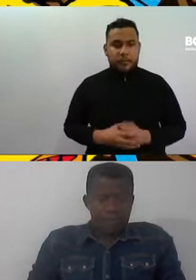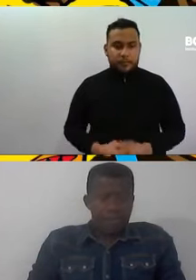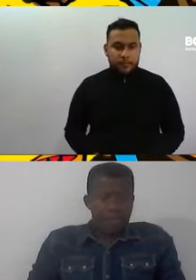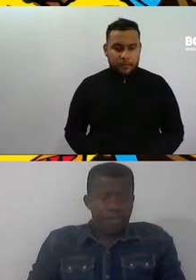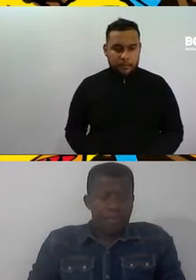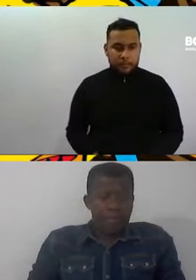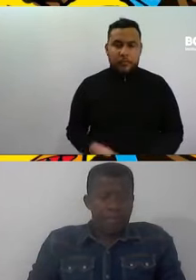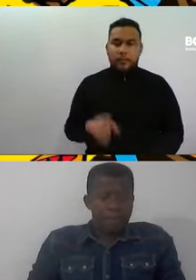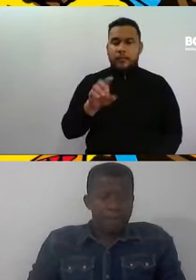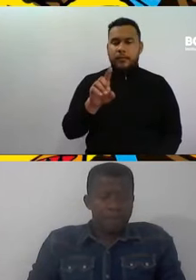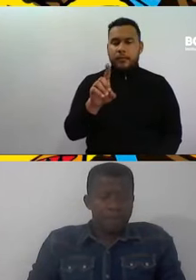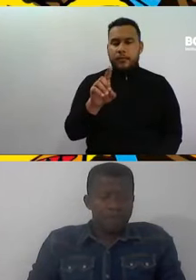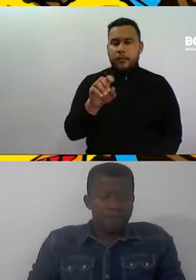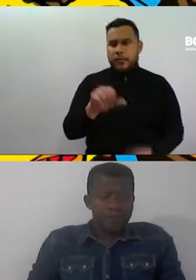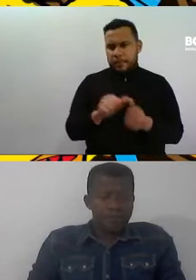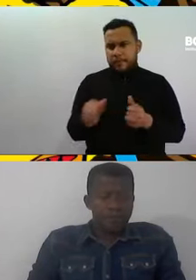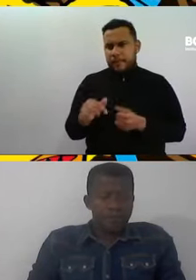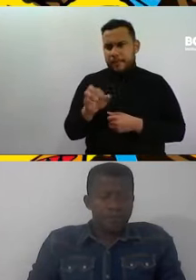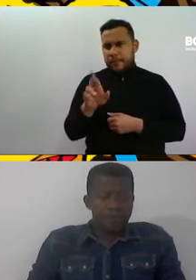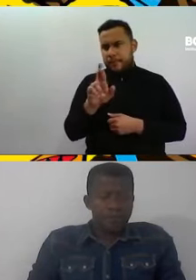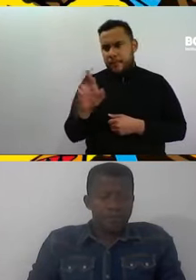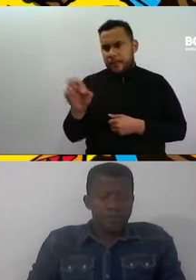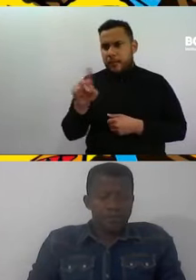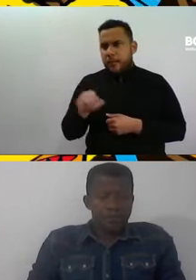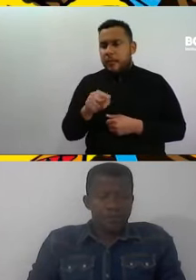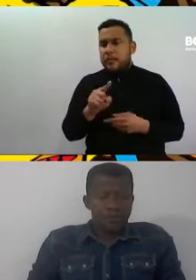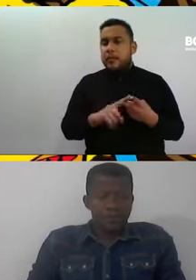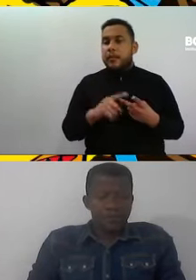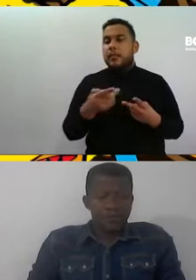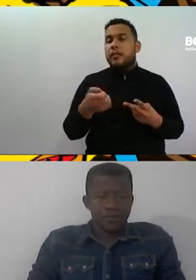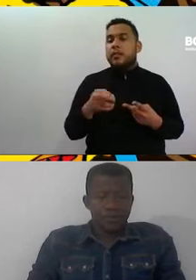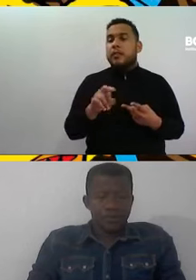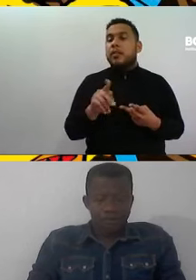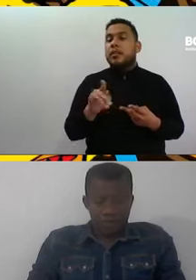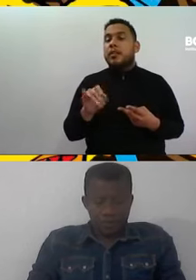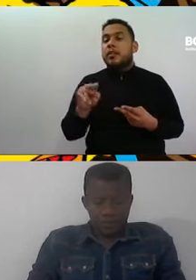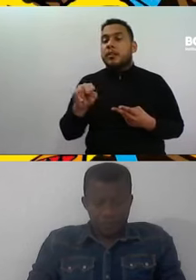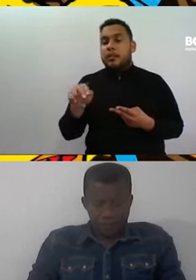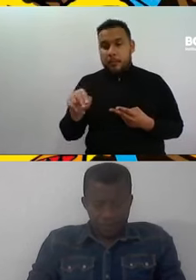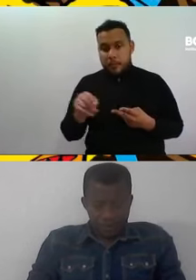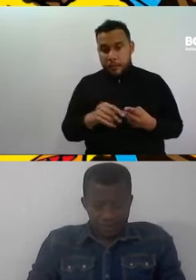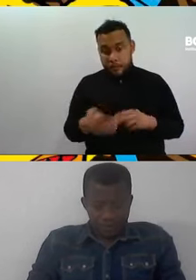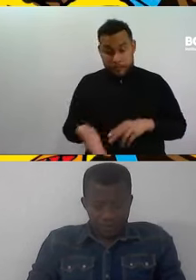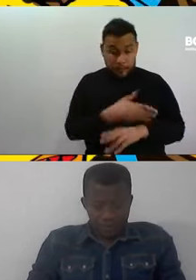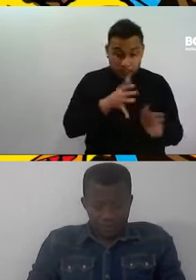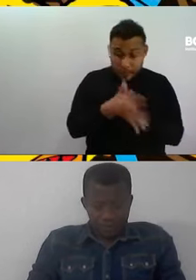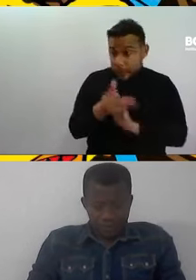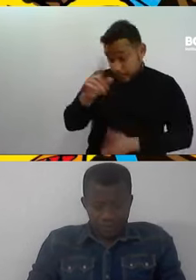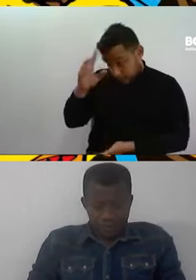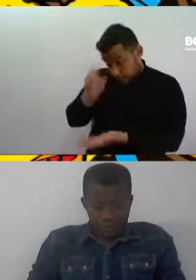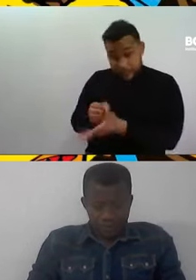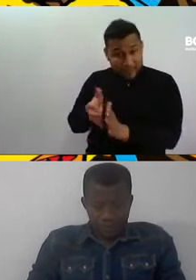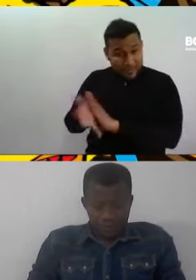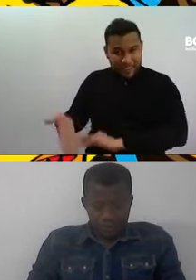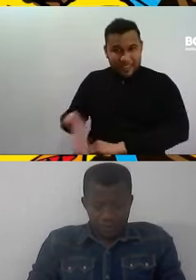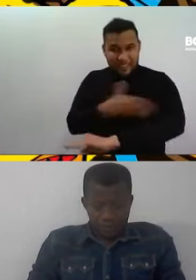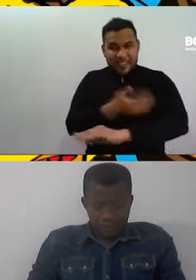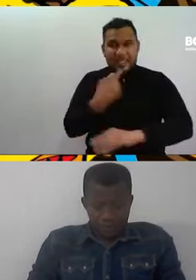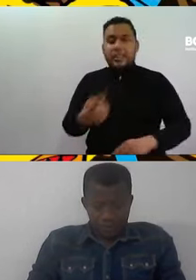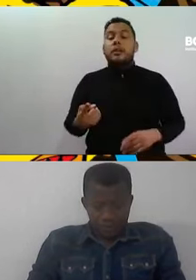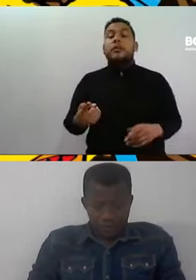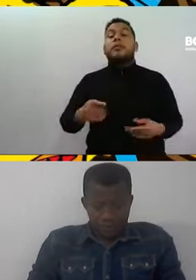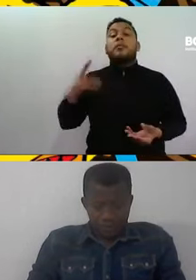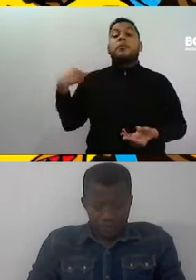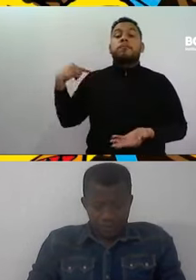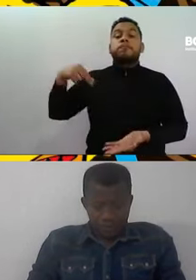Viviano Torres, Charles King, Justo Valdés, del cual les hablaba ahorita, y fue el autor de El